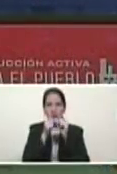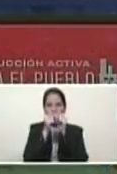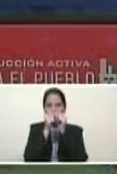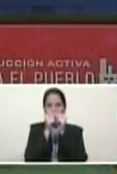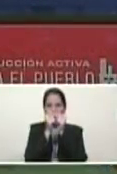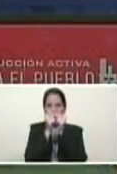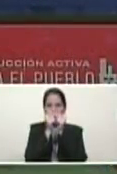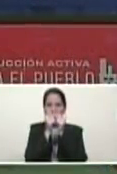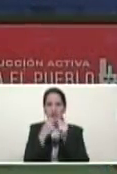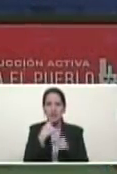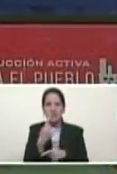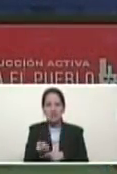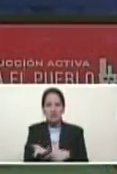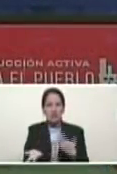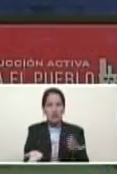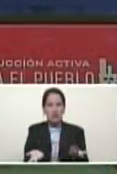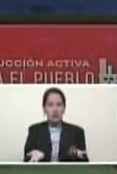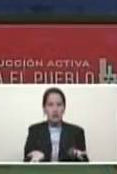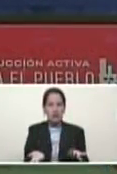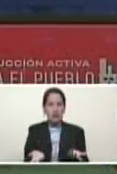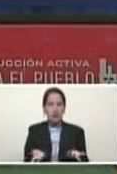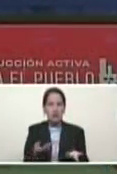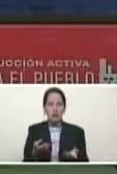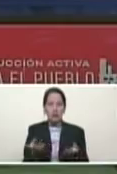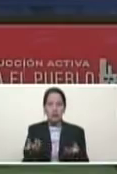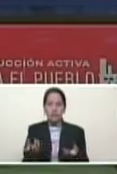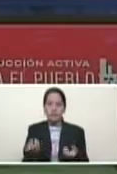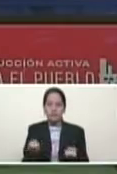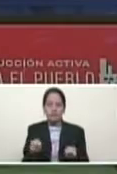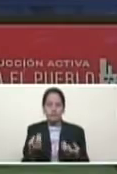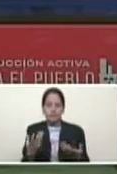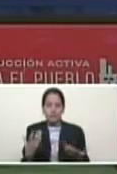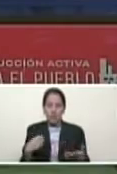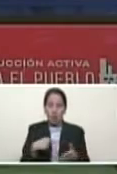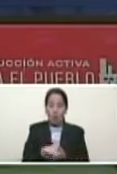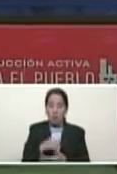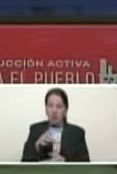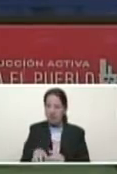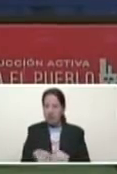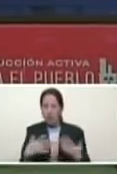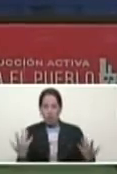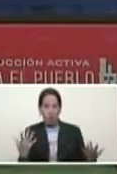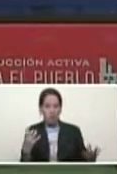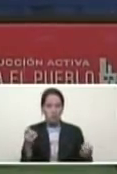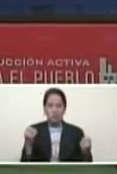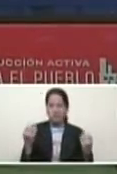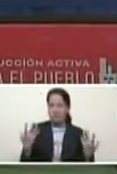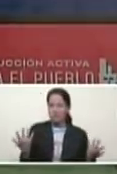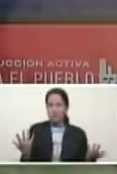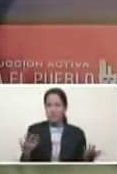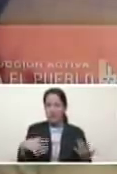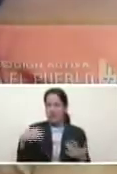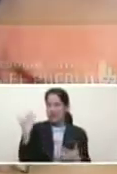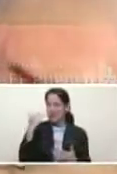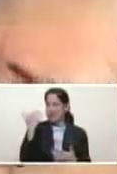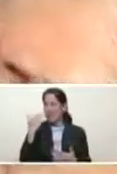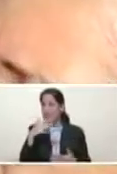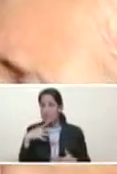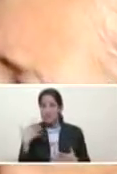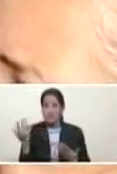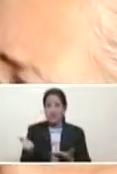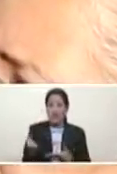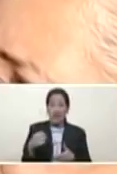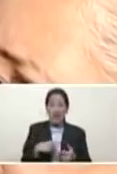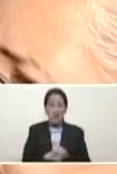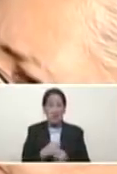intentona, sobre la escaramuza, sobre el show trágico cómico del 30 de abril.